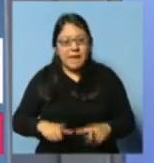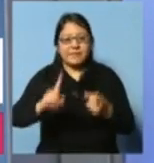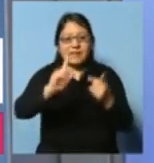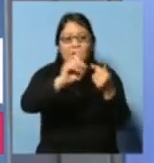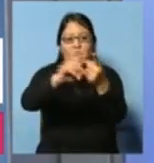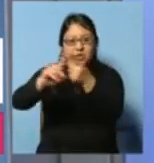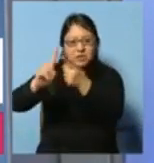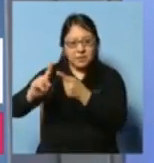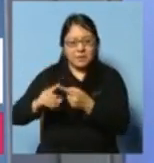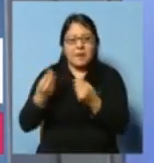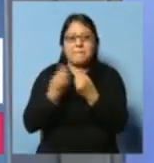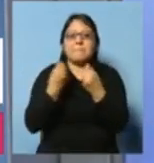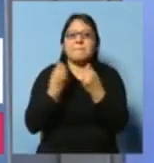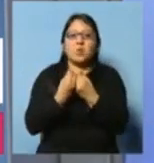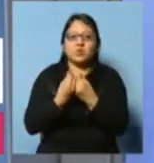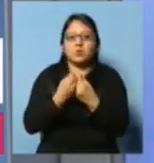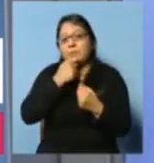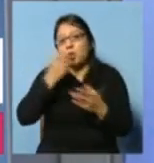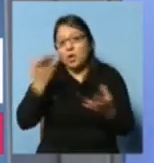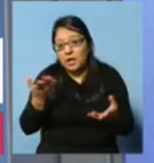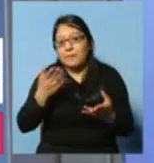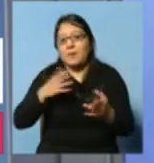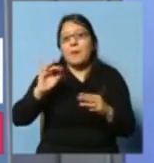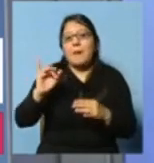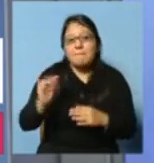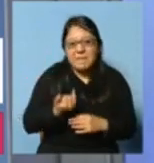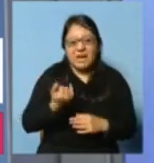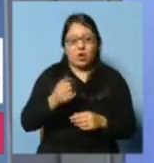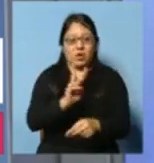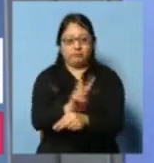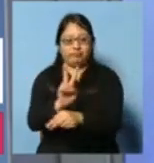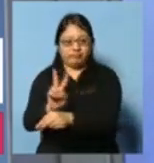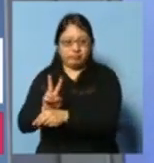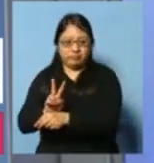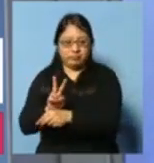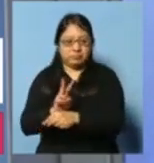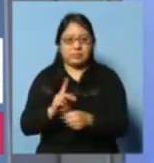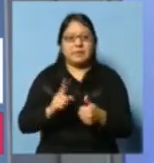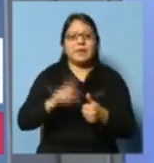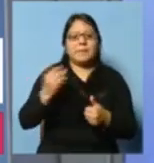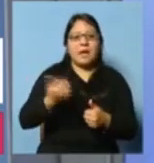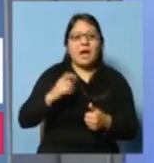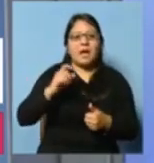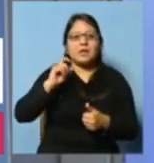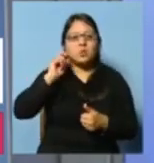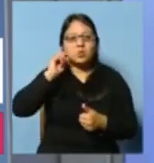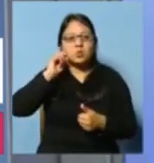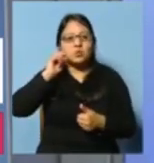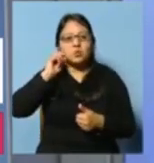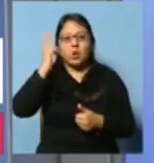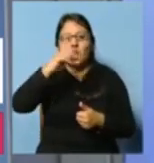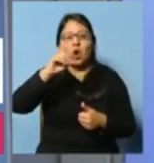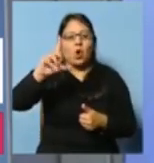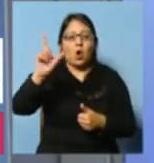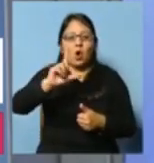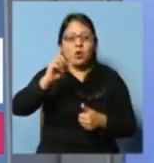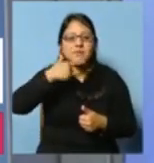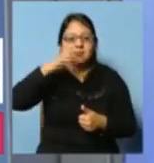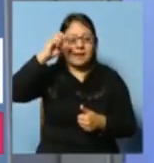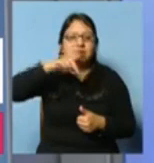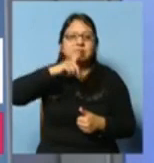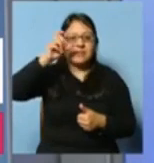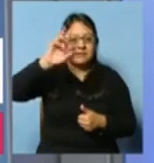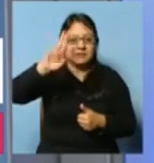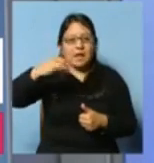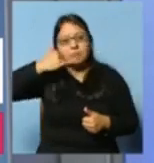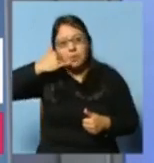acciones por ejemplo para mejorar la seguridad generando un call center para que todos aquellos que sufren el robo de un